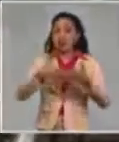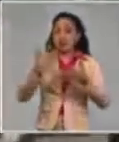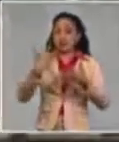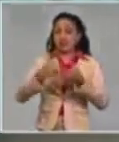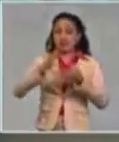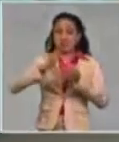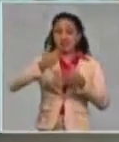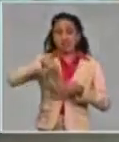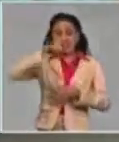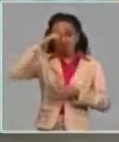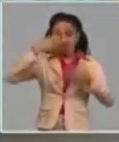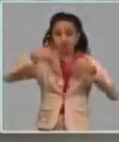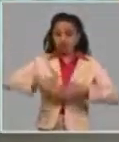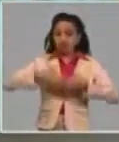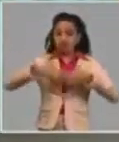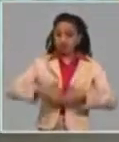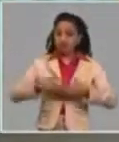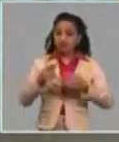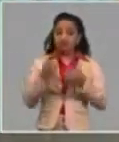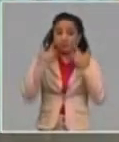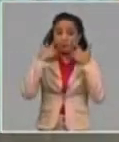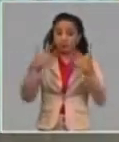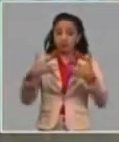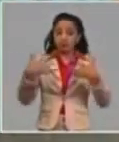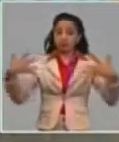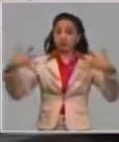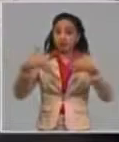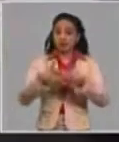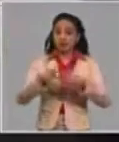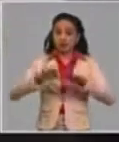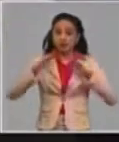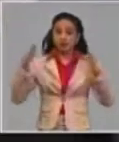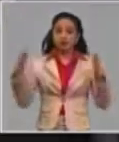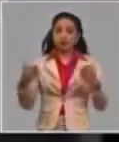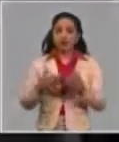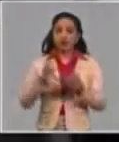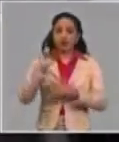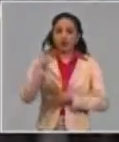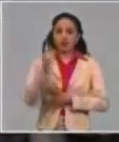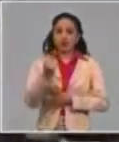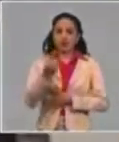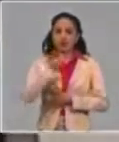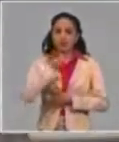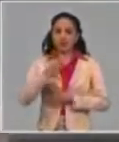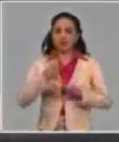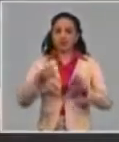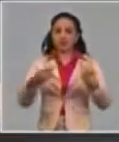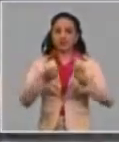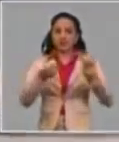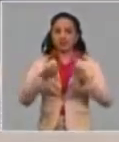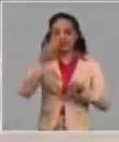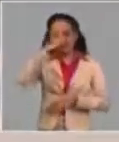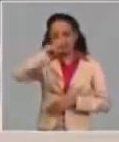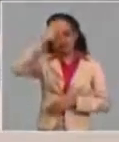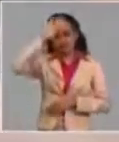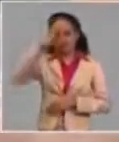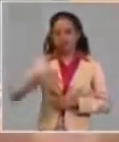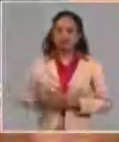el encadenamiento productivo con todos los sectores de la economía. Duanis Hernández, Sistema Informativo de la Televisión Cubana.